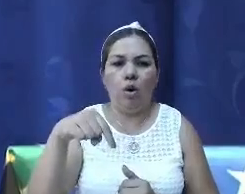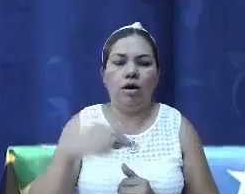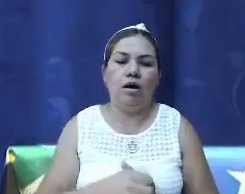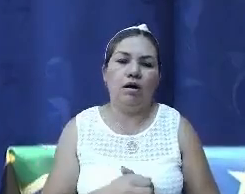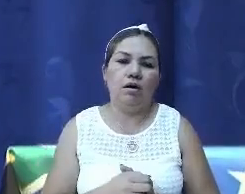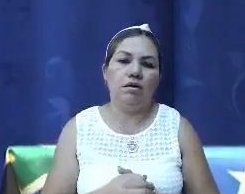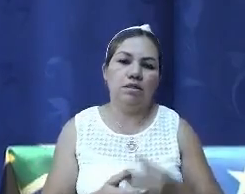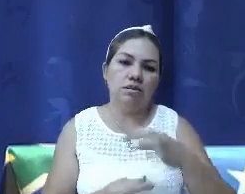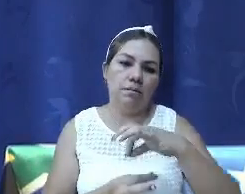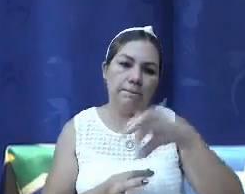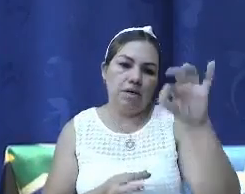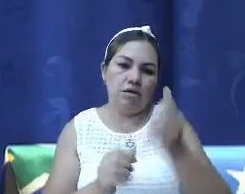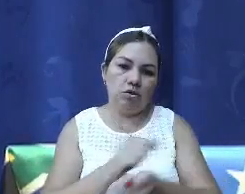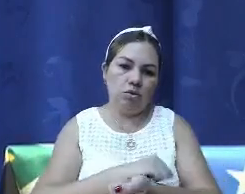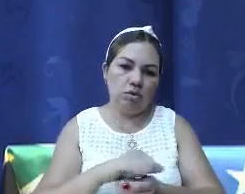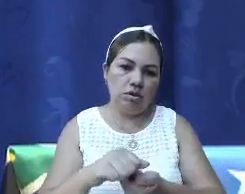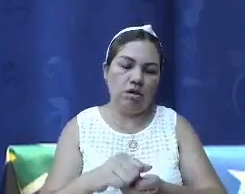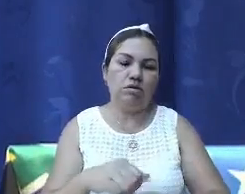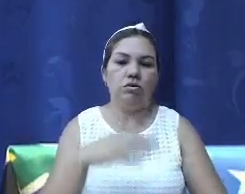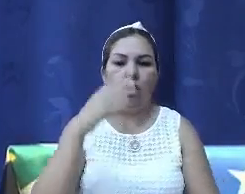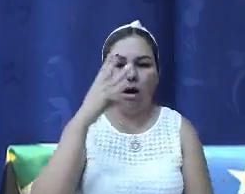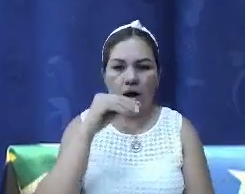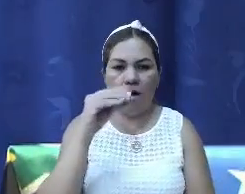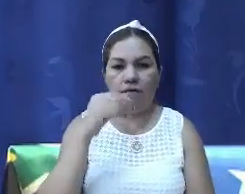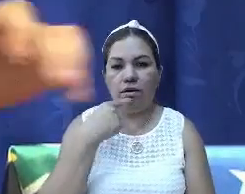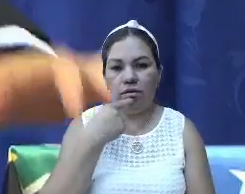dando ahora. ¿Por qué te estoy hablando de esto?